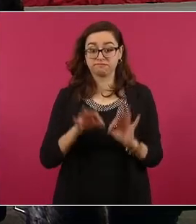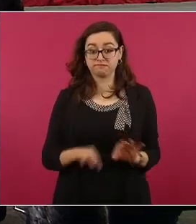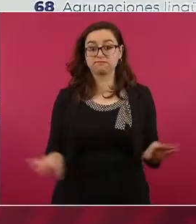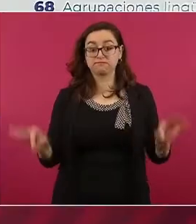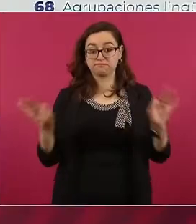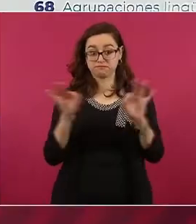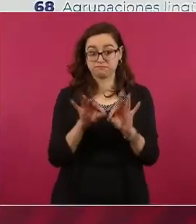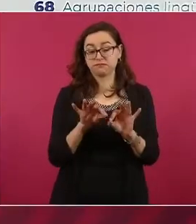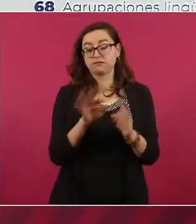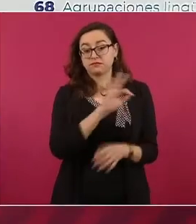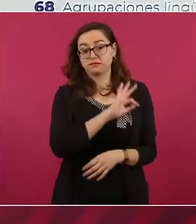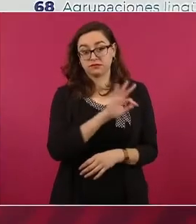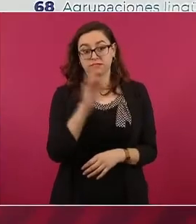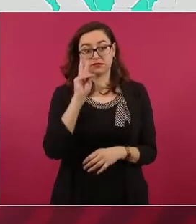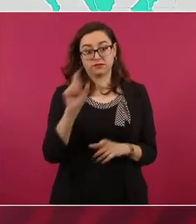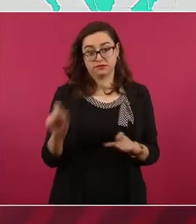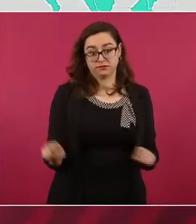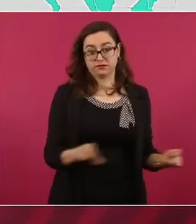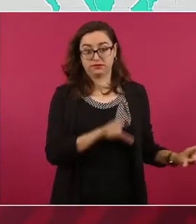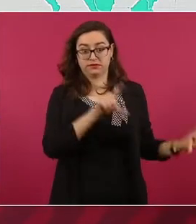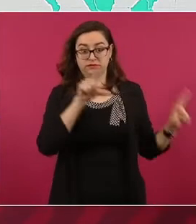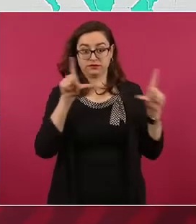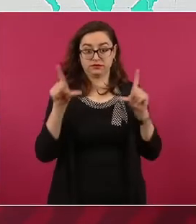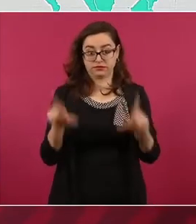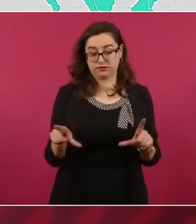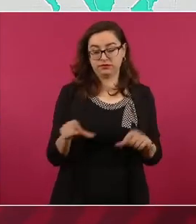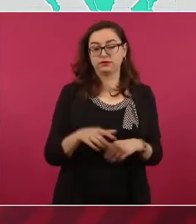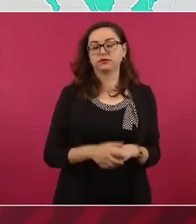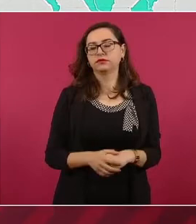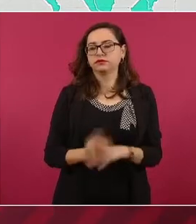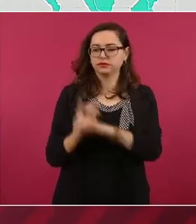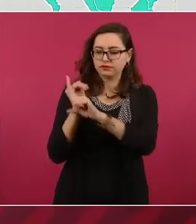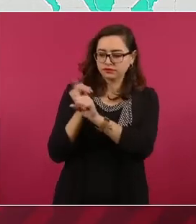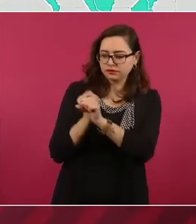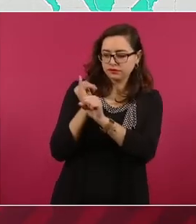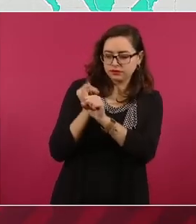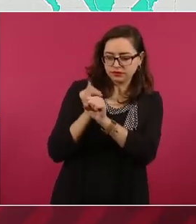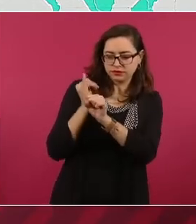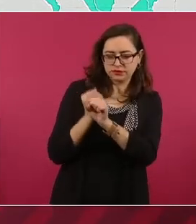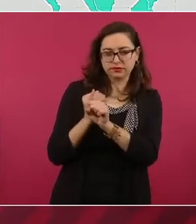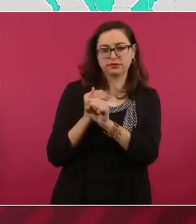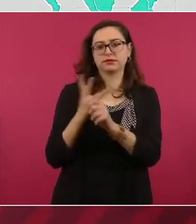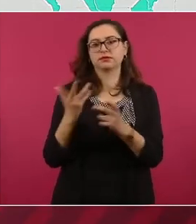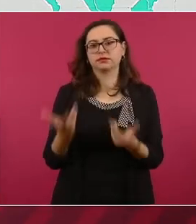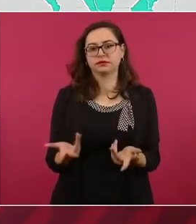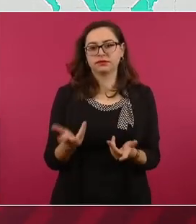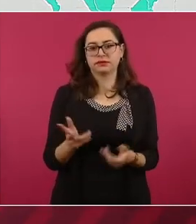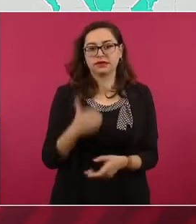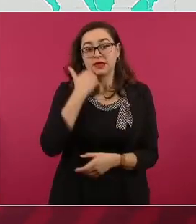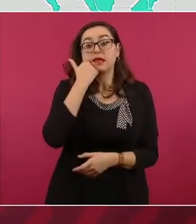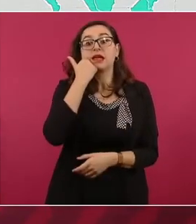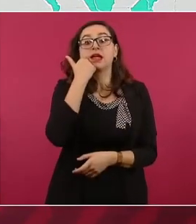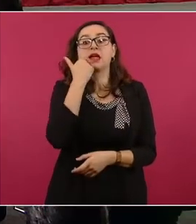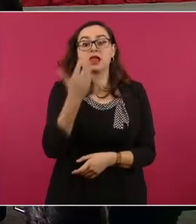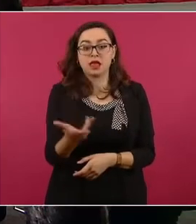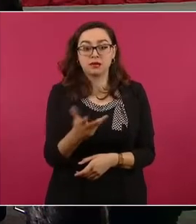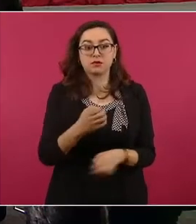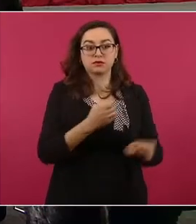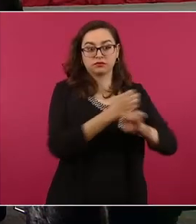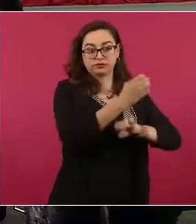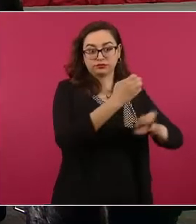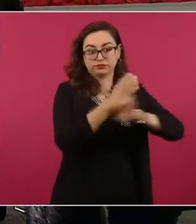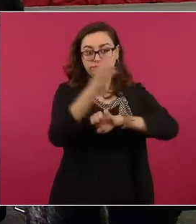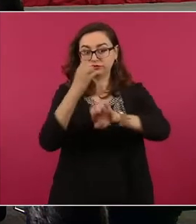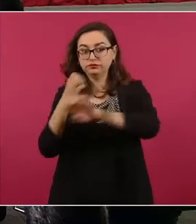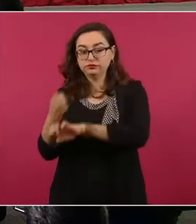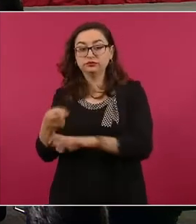se muestra en la siguiente transparencia del CONACYT, que ha implicado el establecer un jardín etnobiológico en cada uno de los